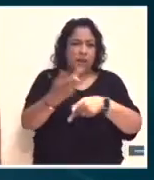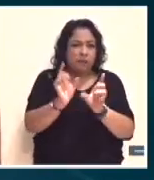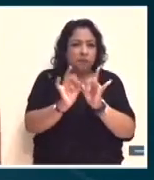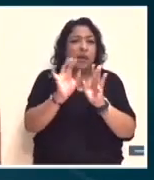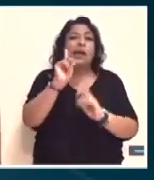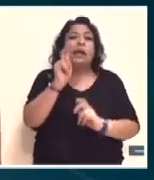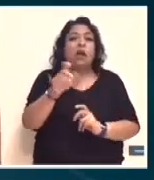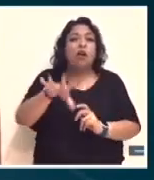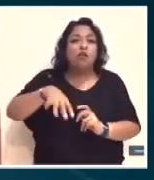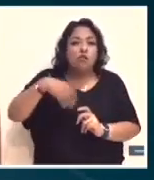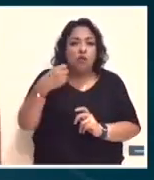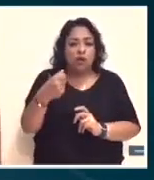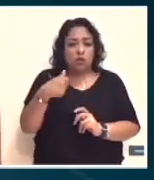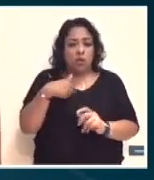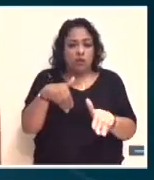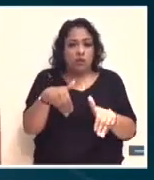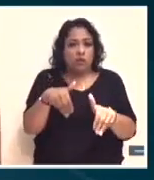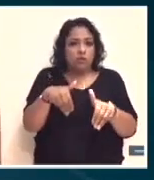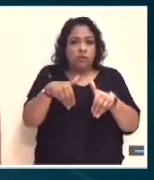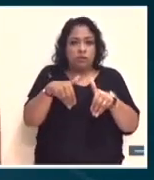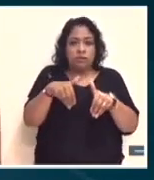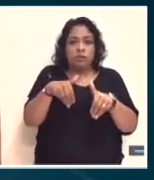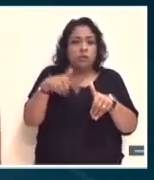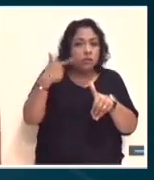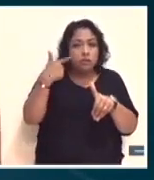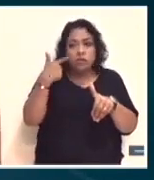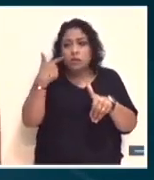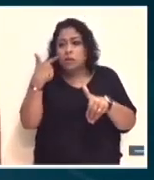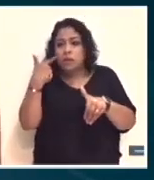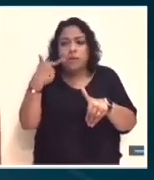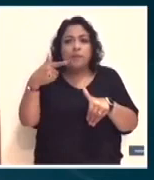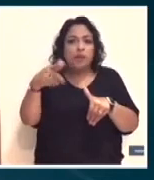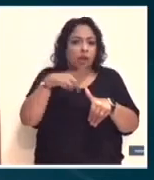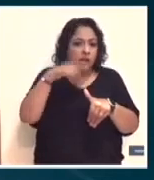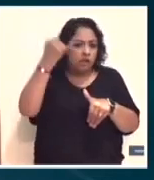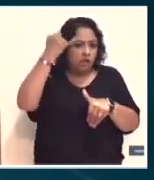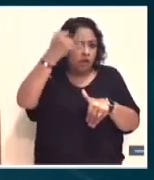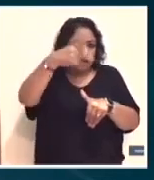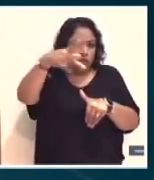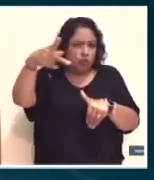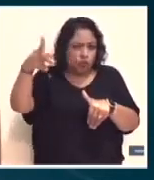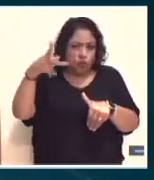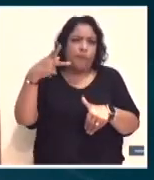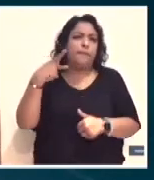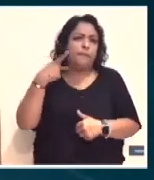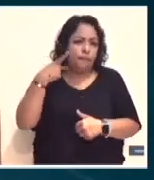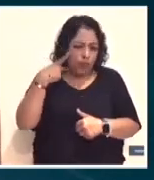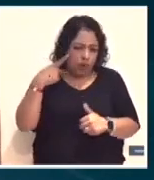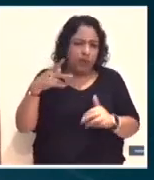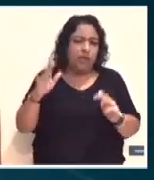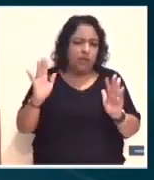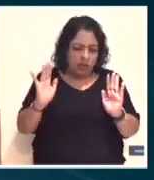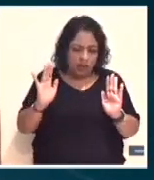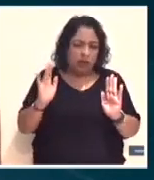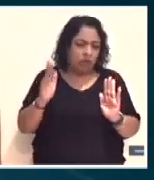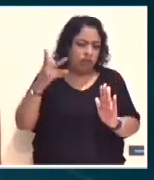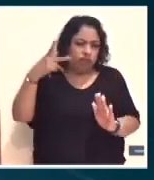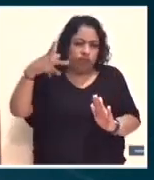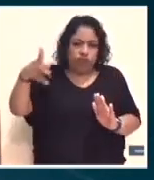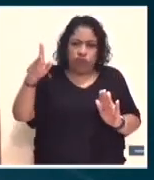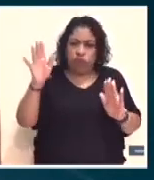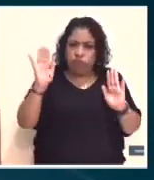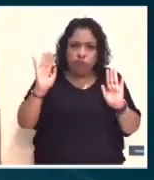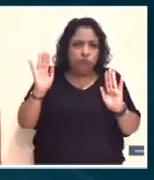objetividad que la hacía él tenía sus propias ideas políticas aunque no